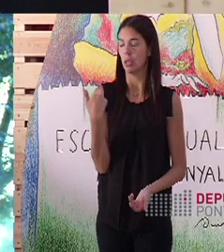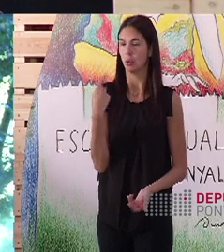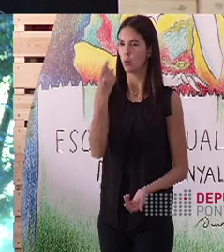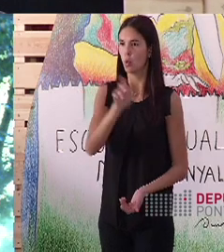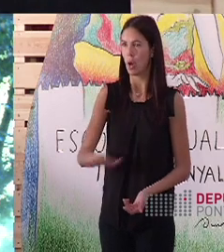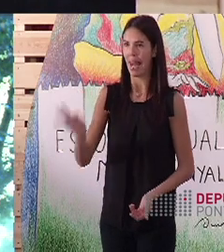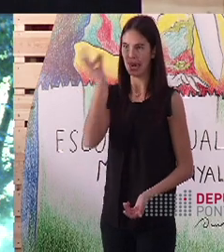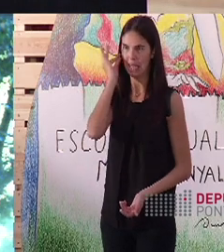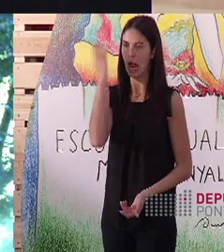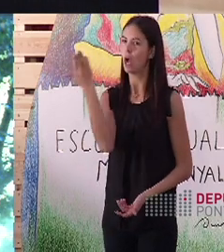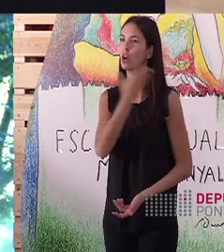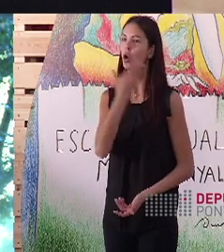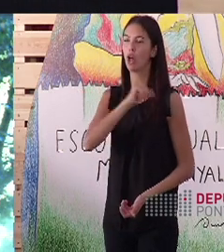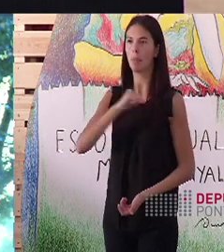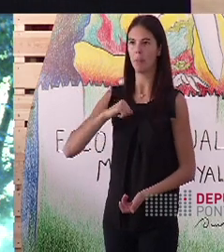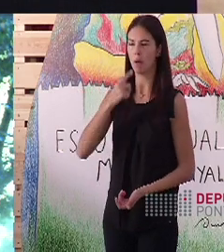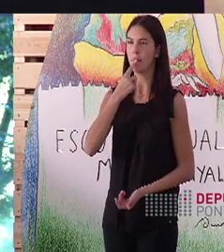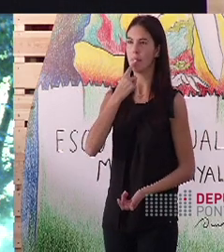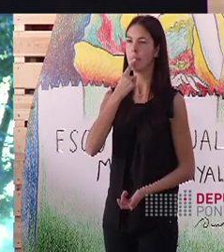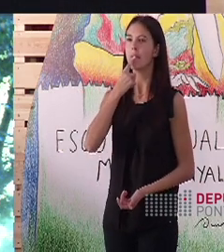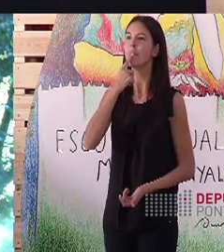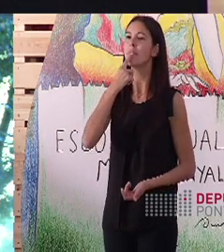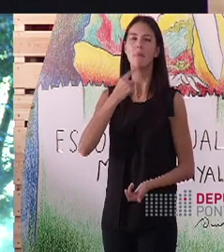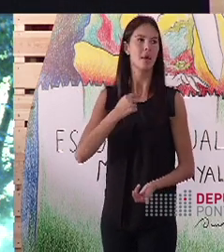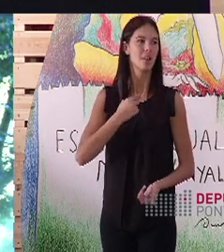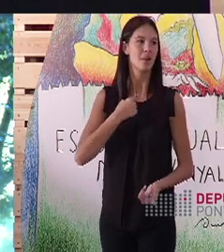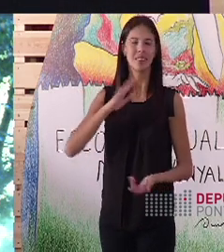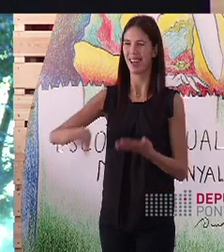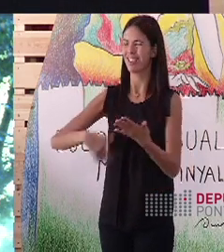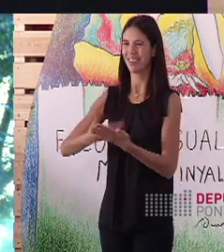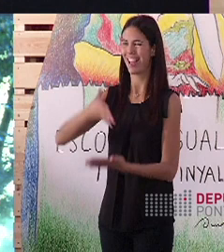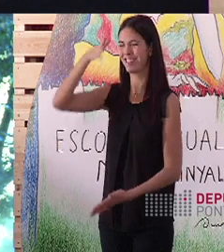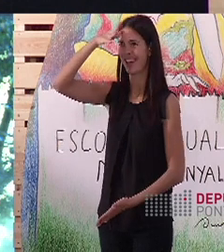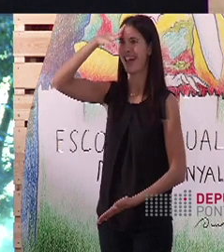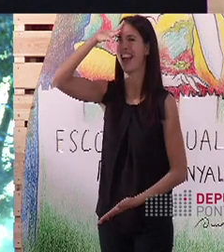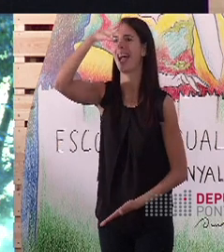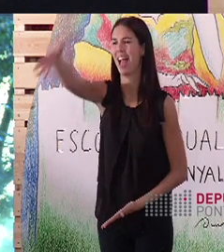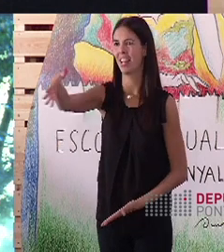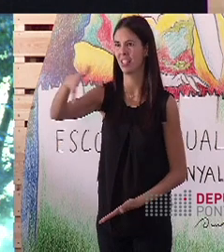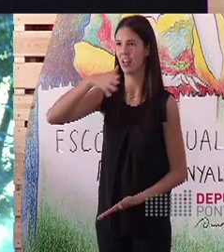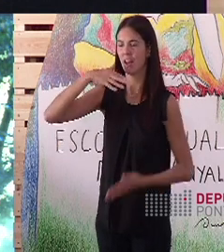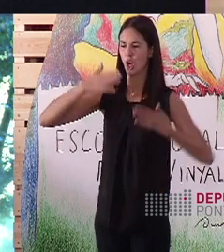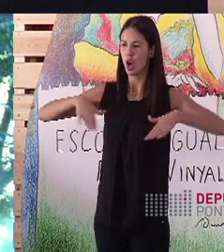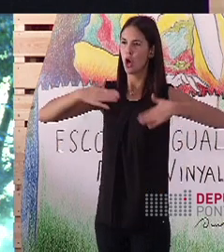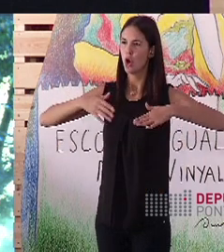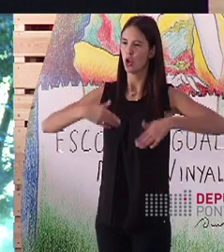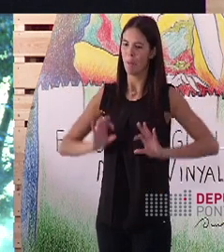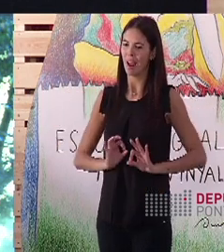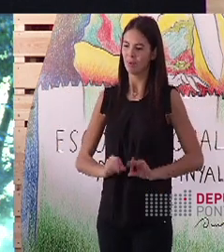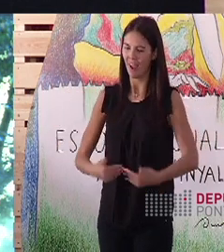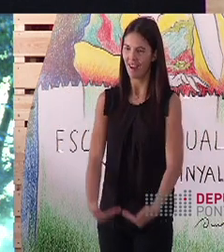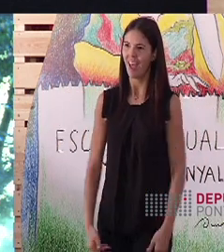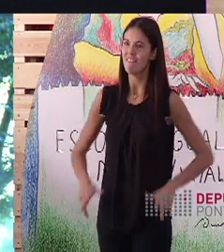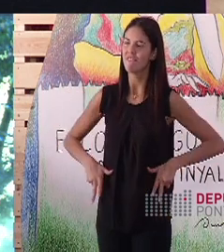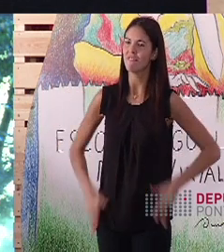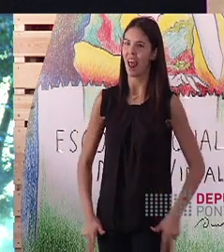unha nena nun cole privado que estaba hasta as pelotas do seu uniforme porque ela tiña que levar falda, e